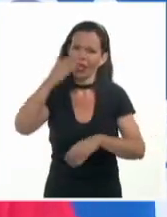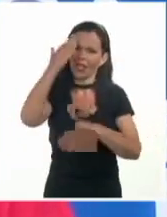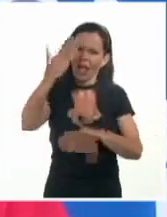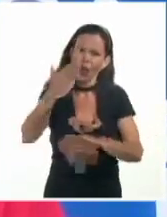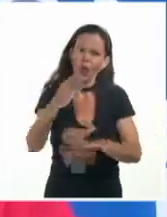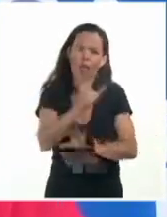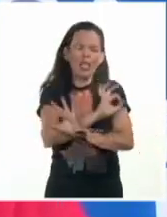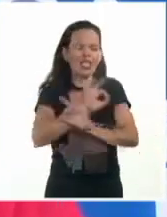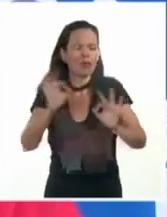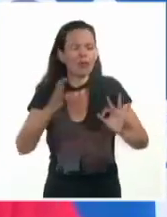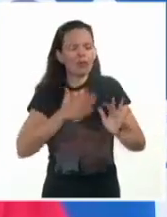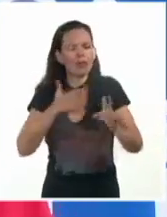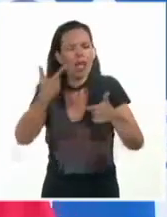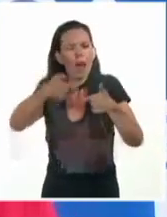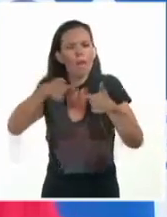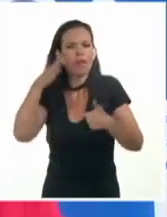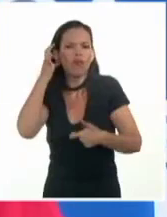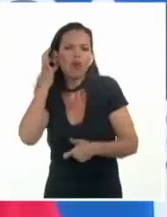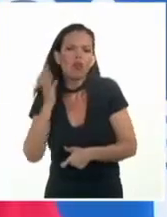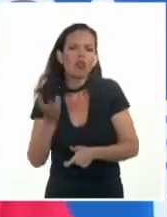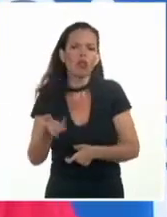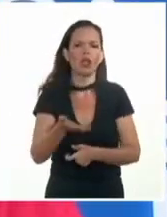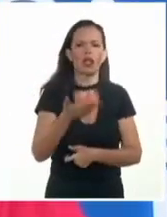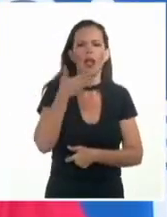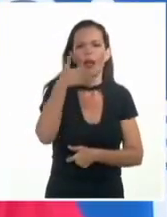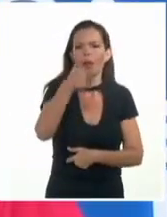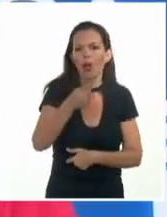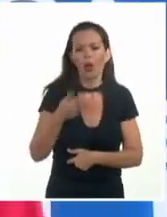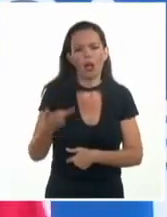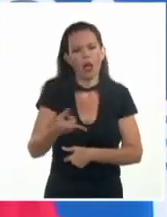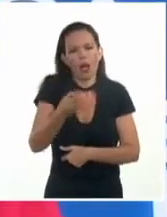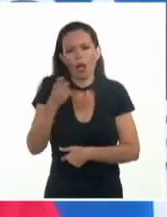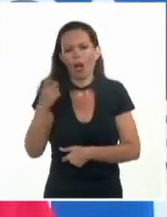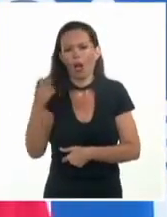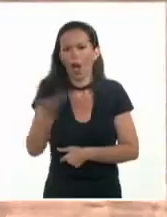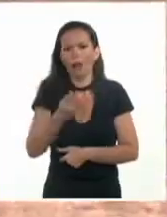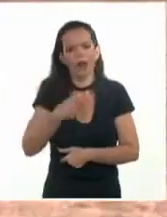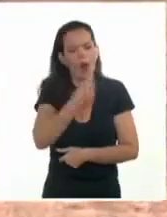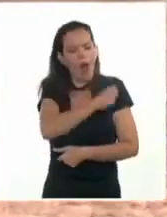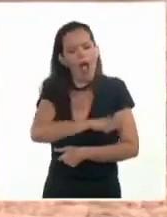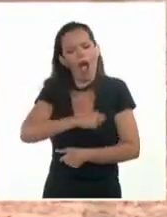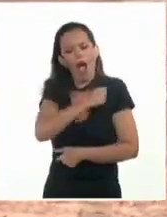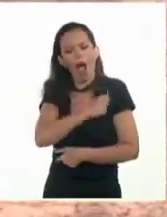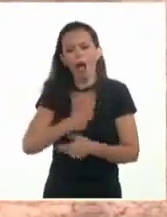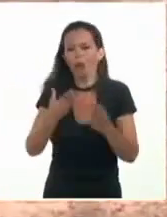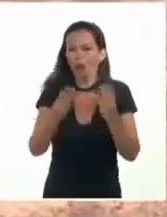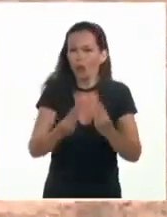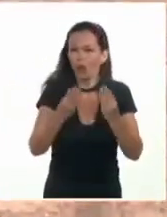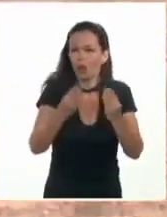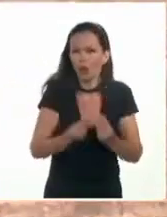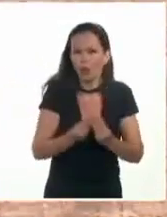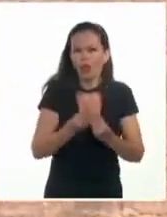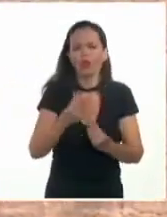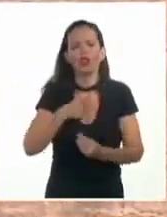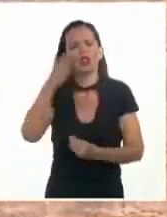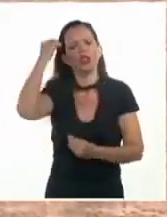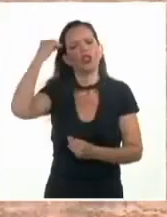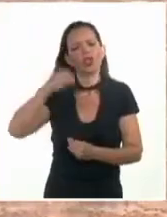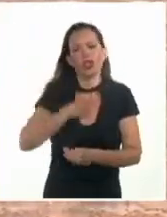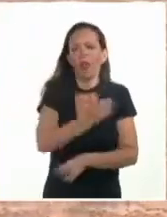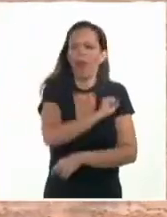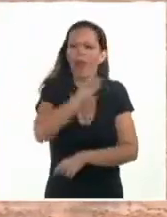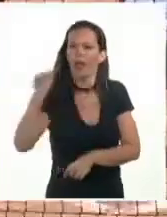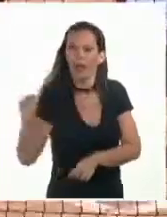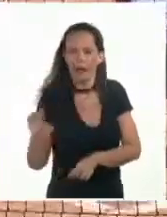esposa. Deseo que se recupere rápido, que la amo mucho y que yo sé que vamos a ir con Cuba con el título para ella, la familia,